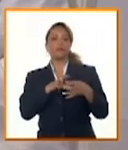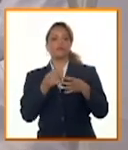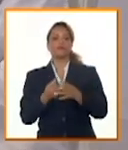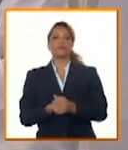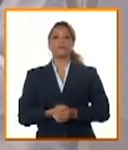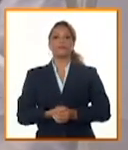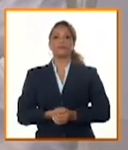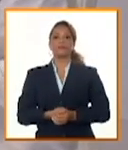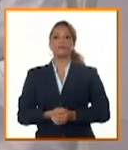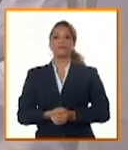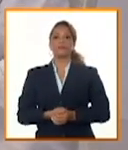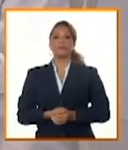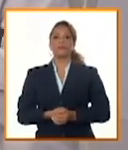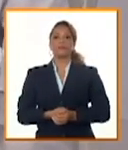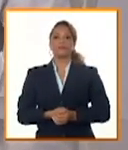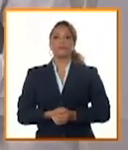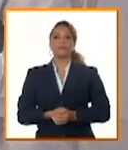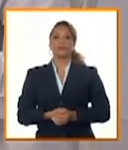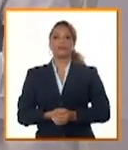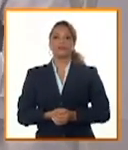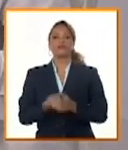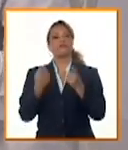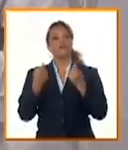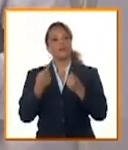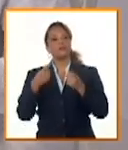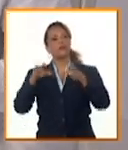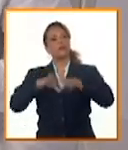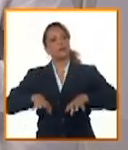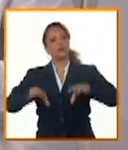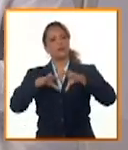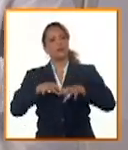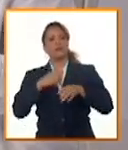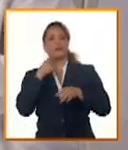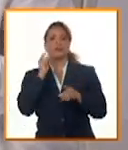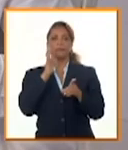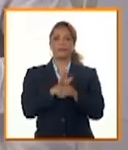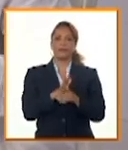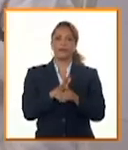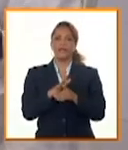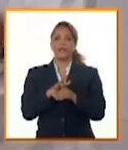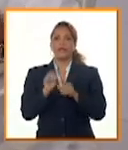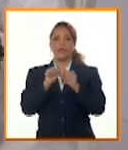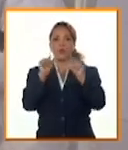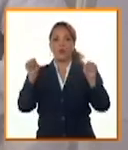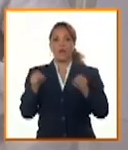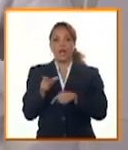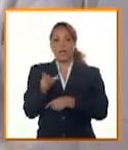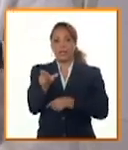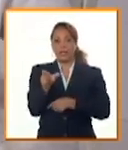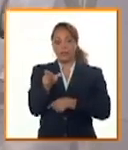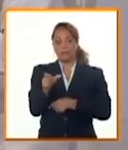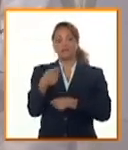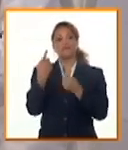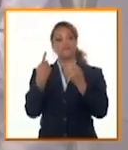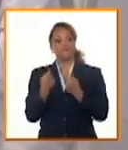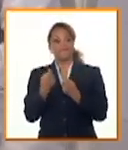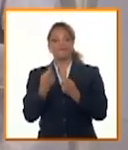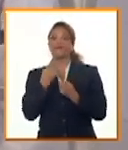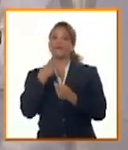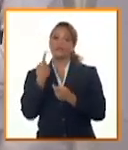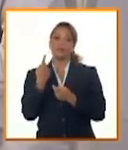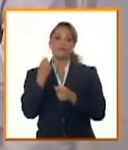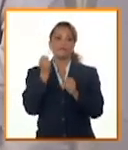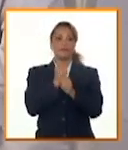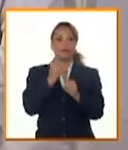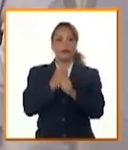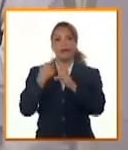pasar la tarjeta no existe por otro lado la cantidad de cajeros automáticos ha estado limitada por las posibilidades de importar nuevos equipamientos